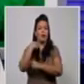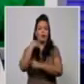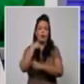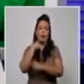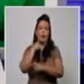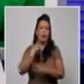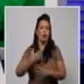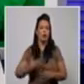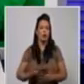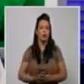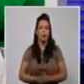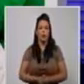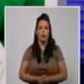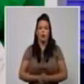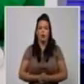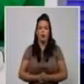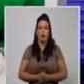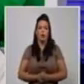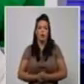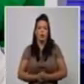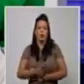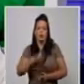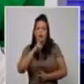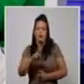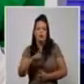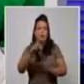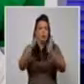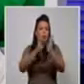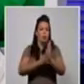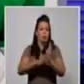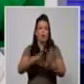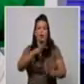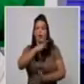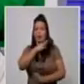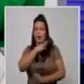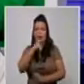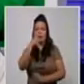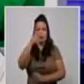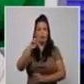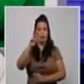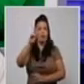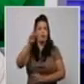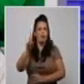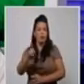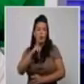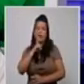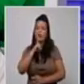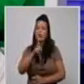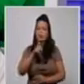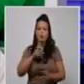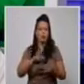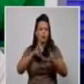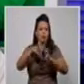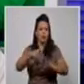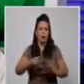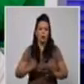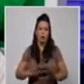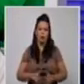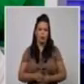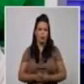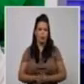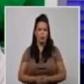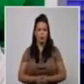mes de enero del año 2021 muy complejo. Y ahorita vamos a cumplir, o ya se cumplió, un